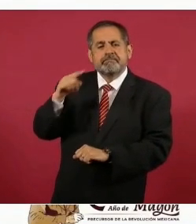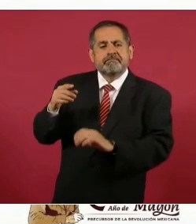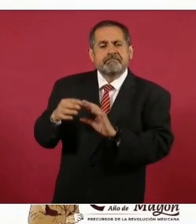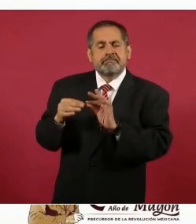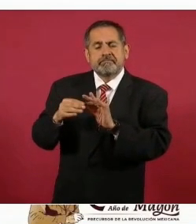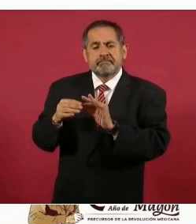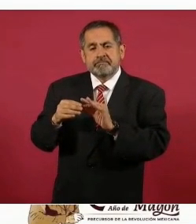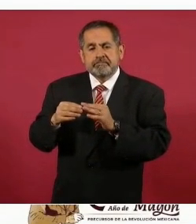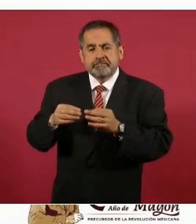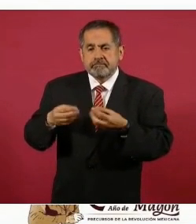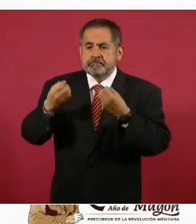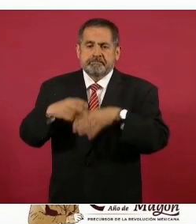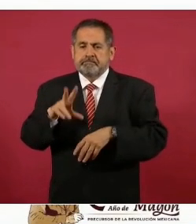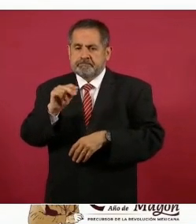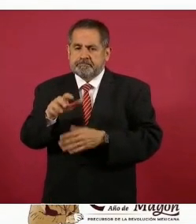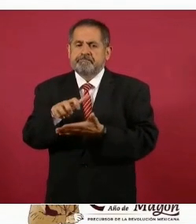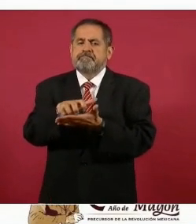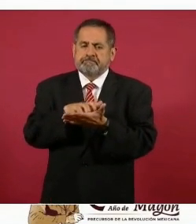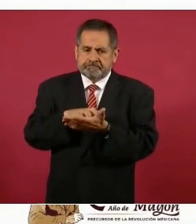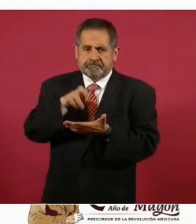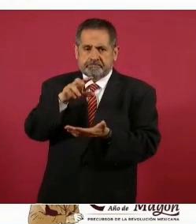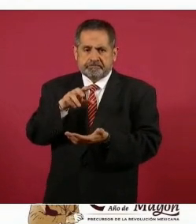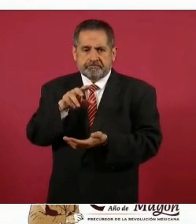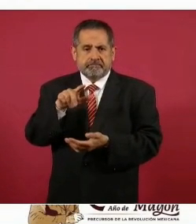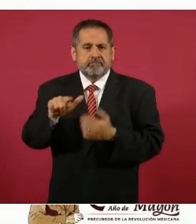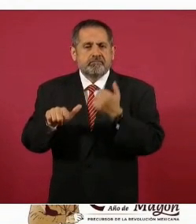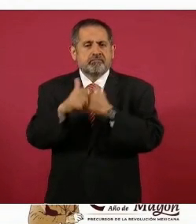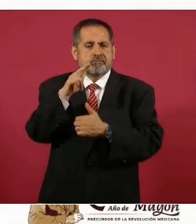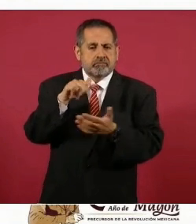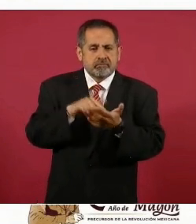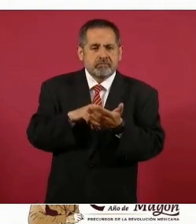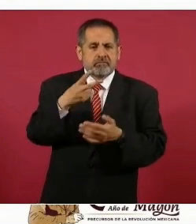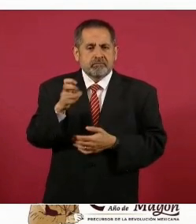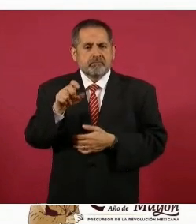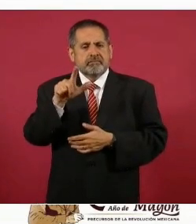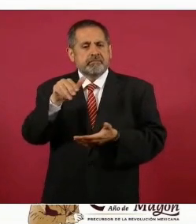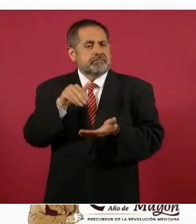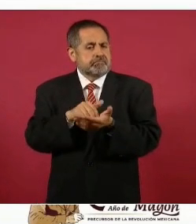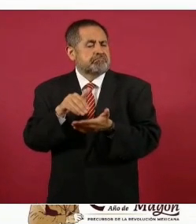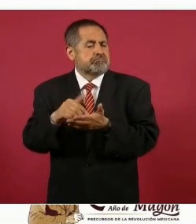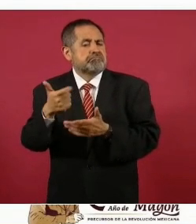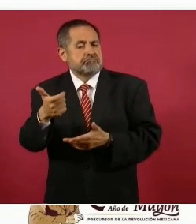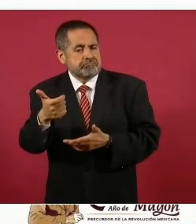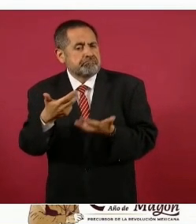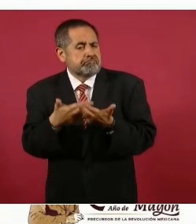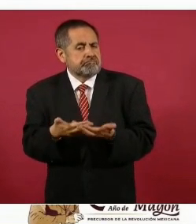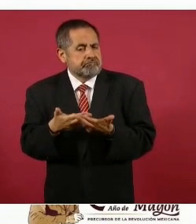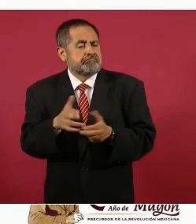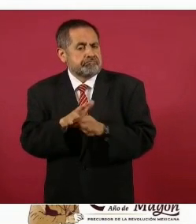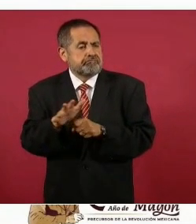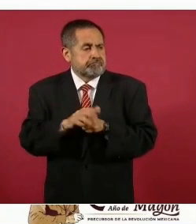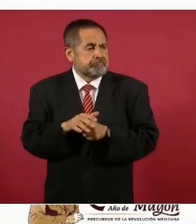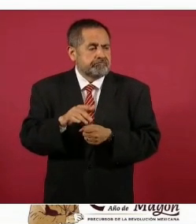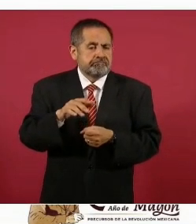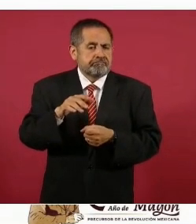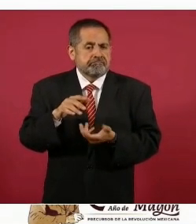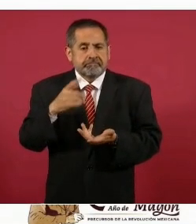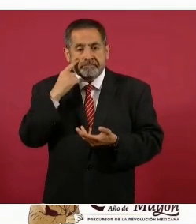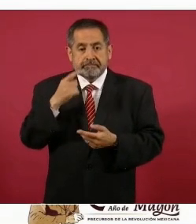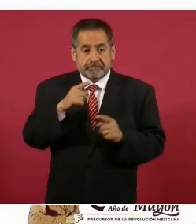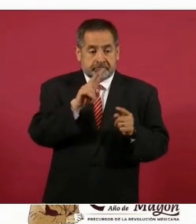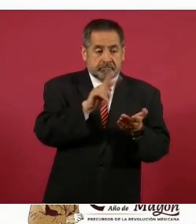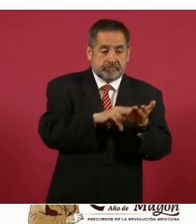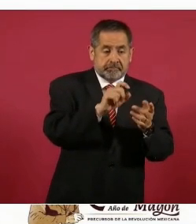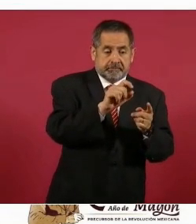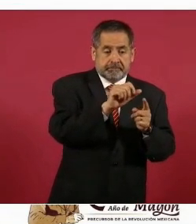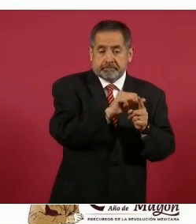de 12.217 millones durante 2022 pero en todo lo que va del 2020